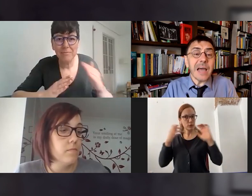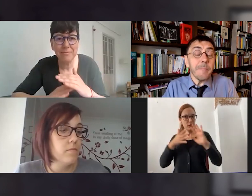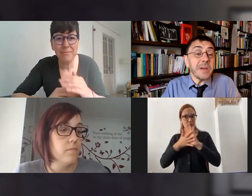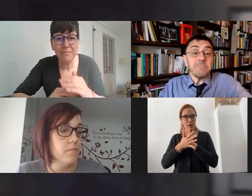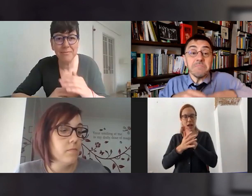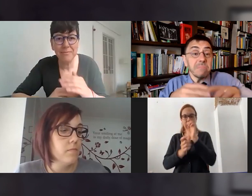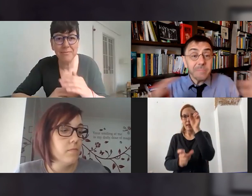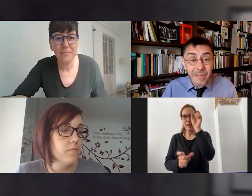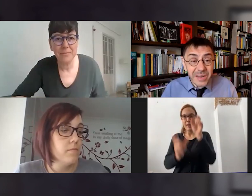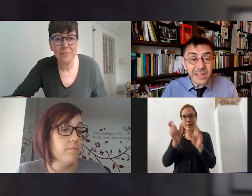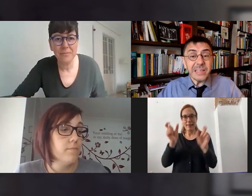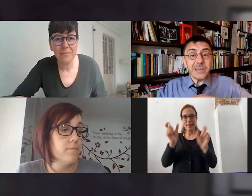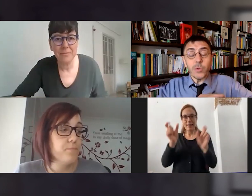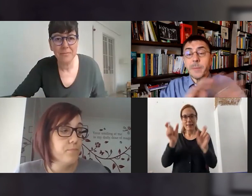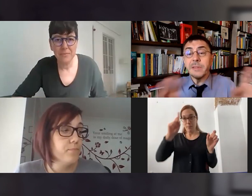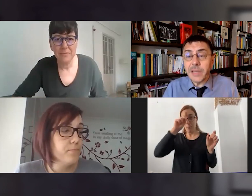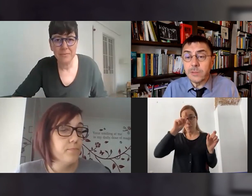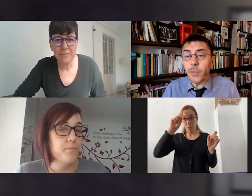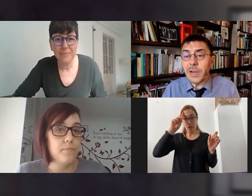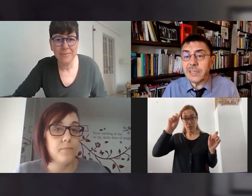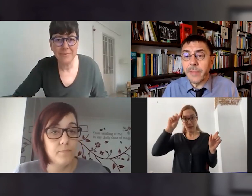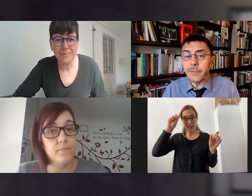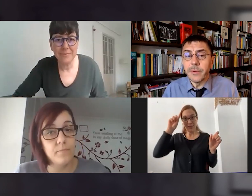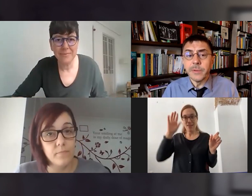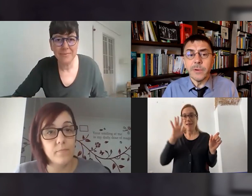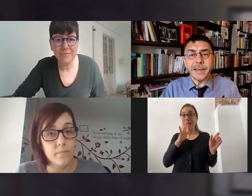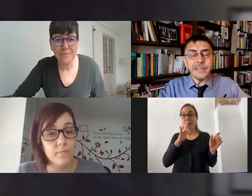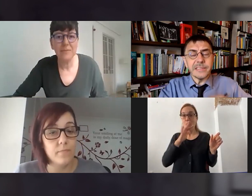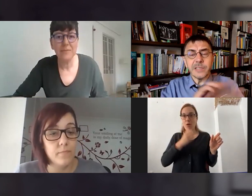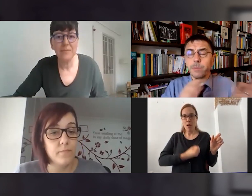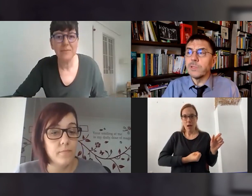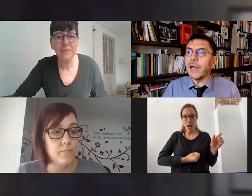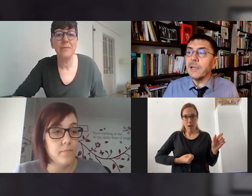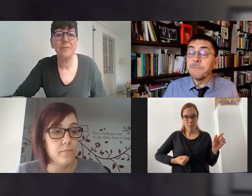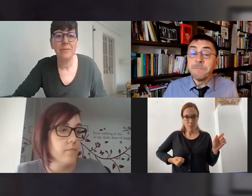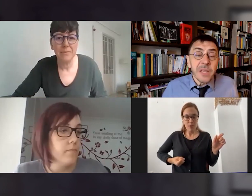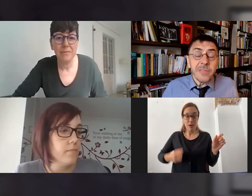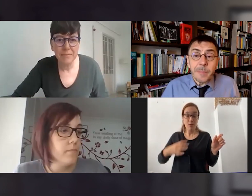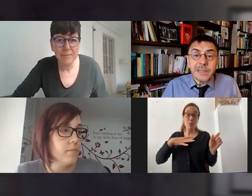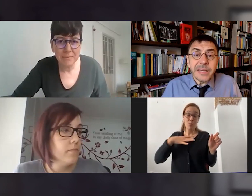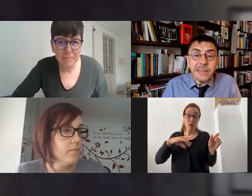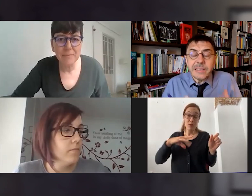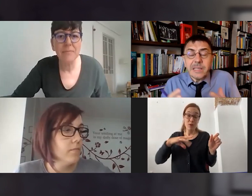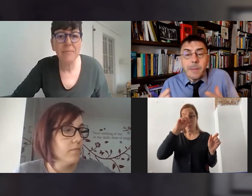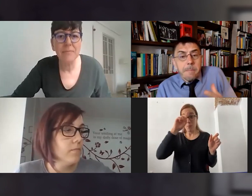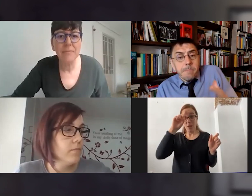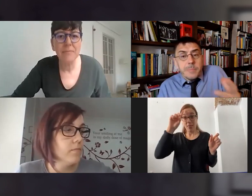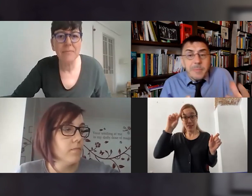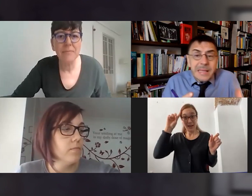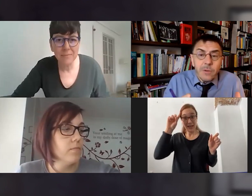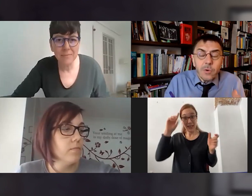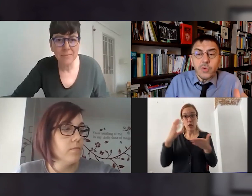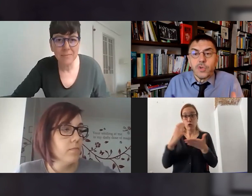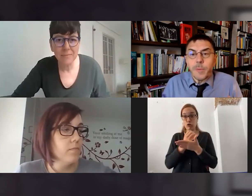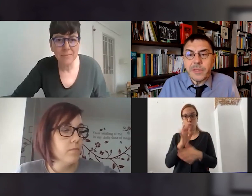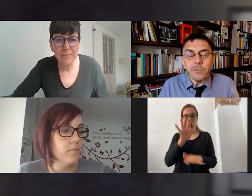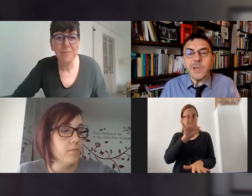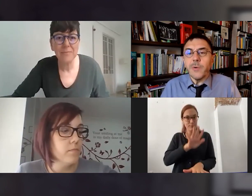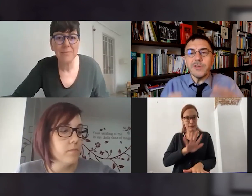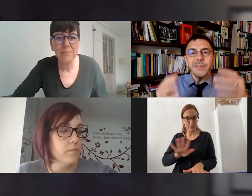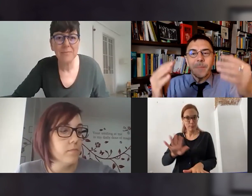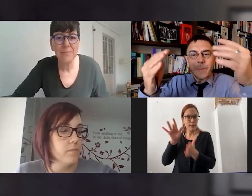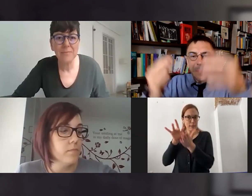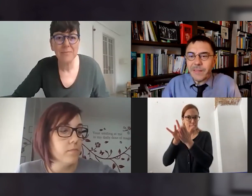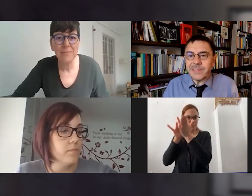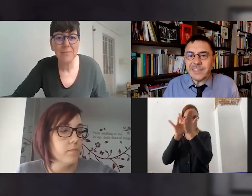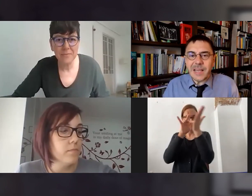que pasa hambre, en Madrid y seguramente que en todo el Estado, ¿no? La crisis es brutal y de repente gente que estaba viviendo con sus 900